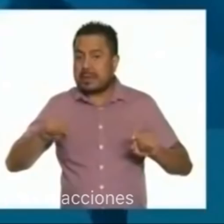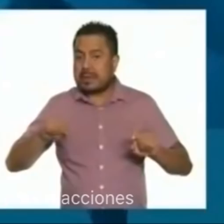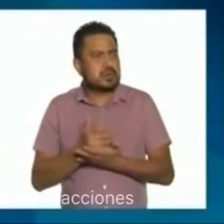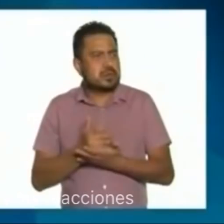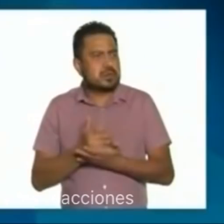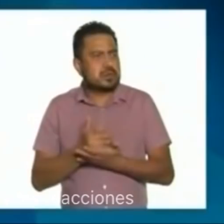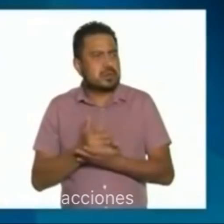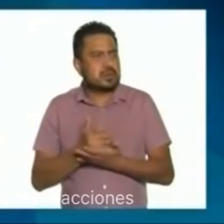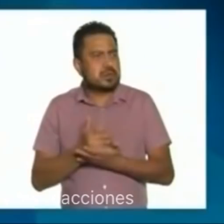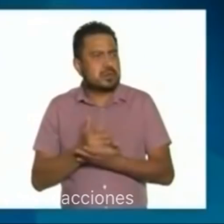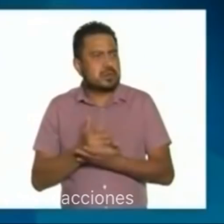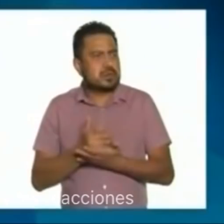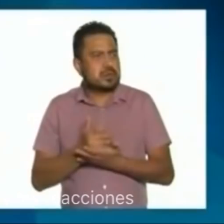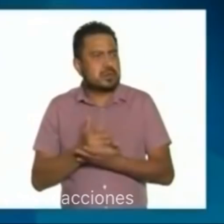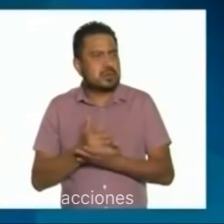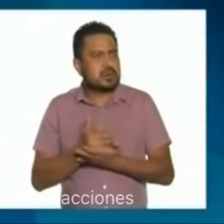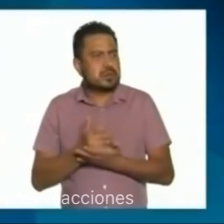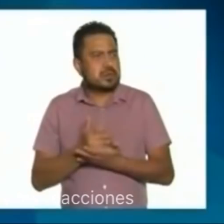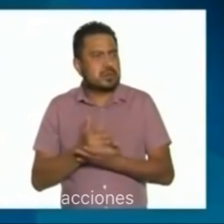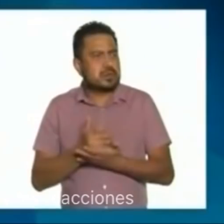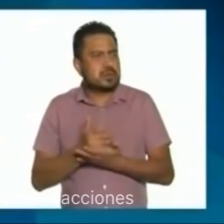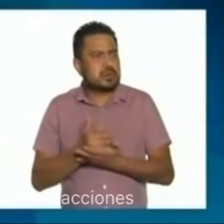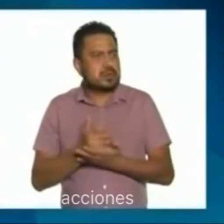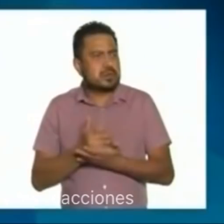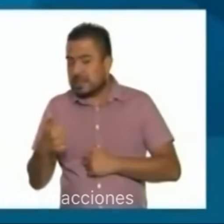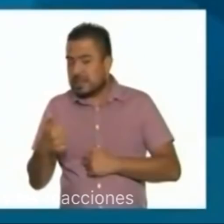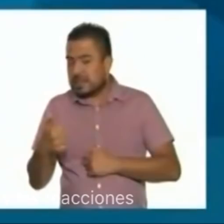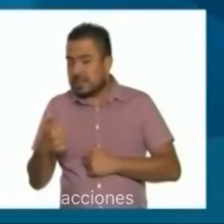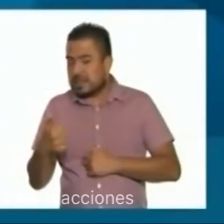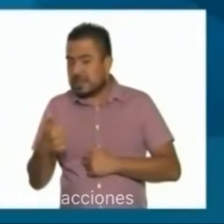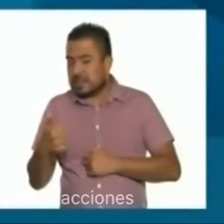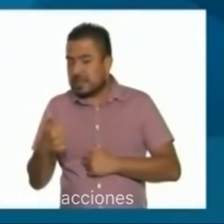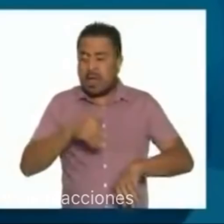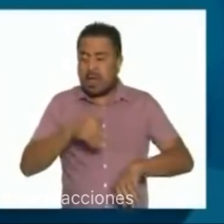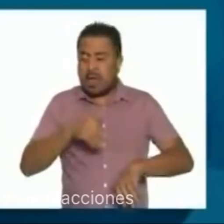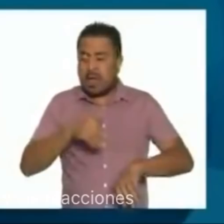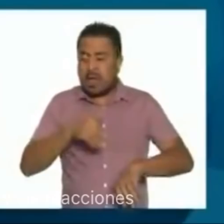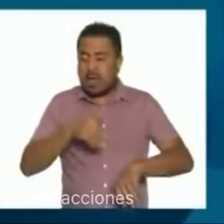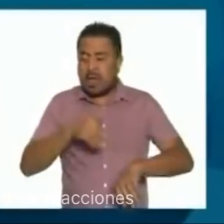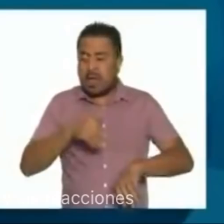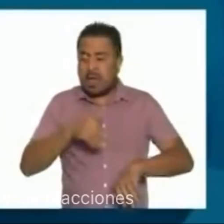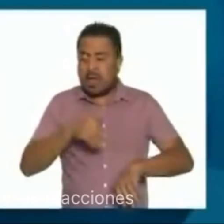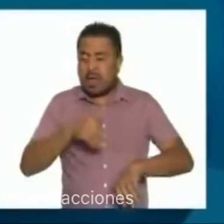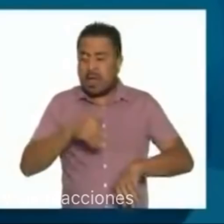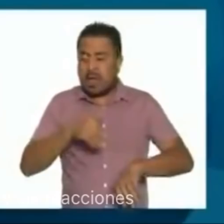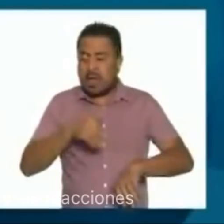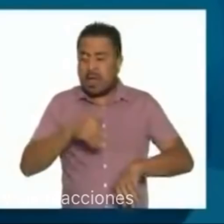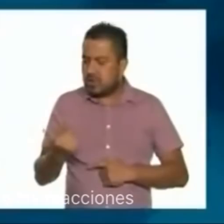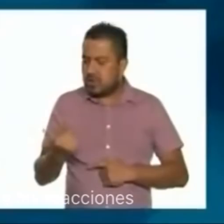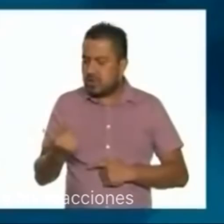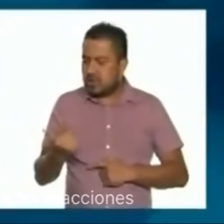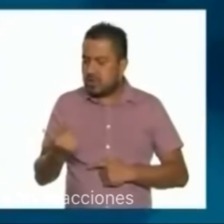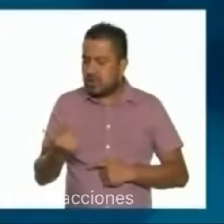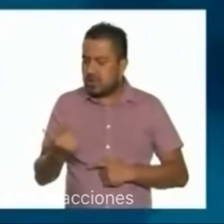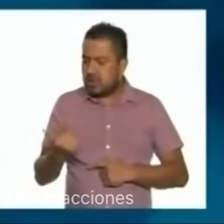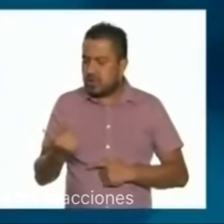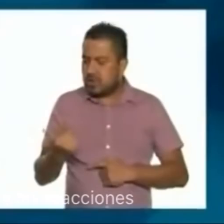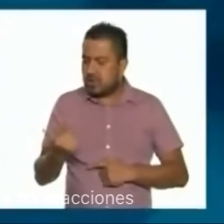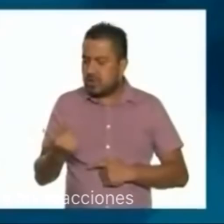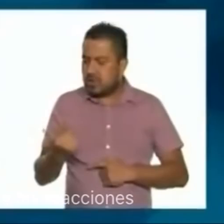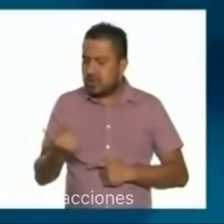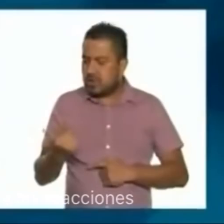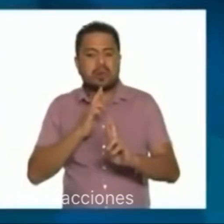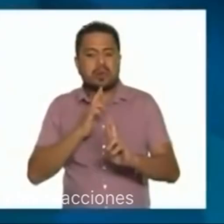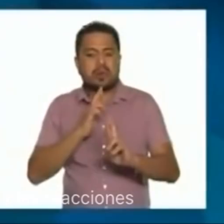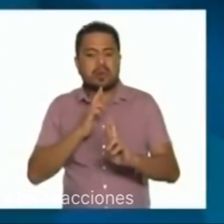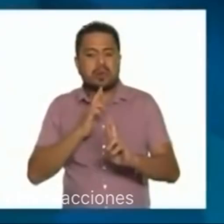más 48, nos darían 72, así que podemos sumar 3 más 6 y nos da 9. Vamos a multiplicar nuestro valor